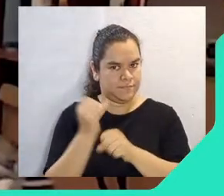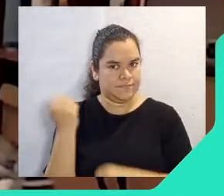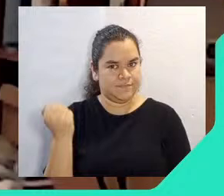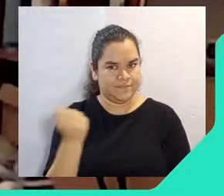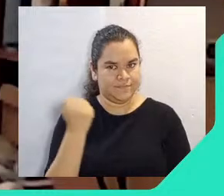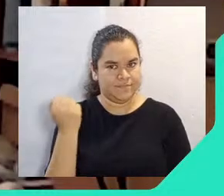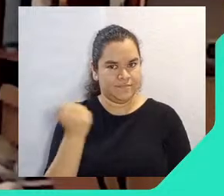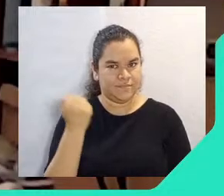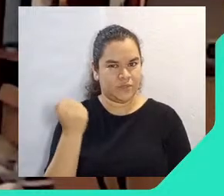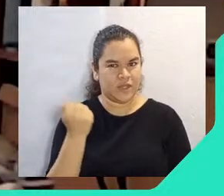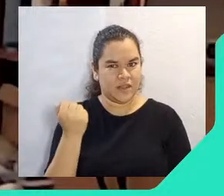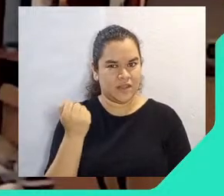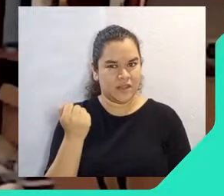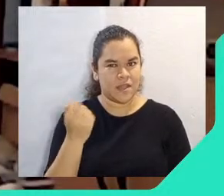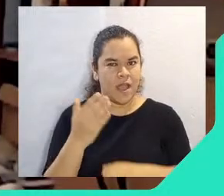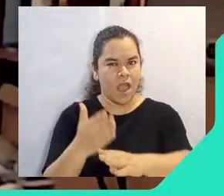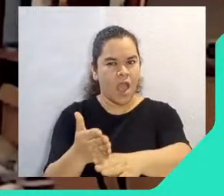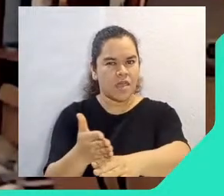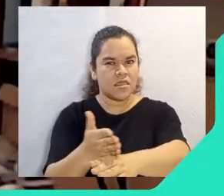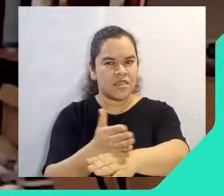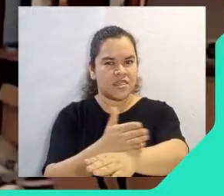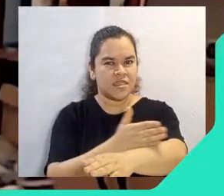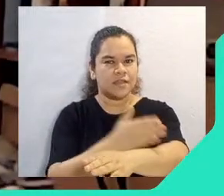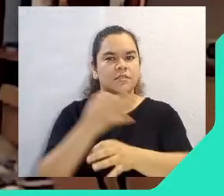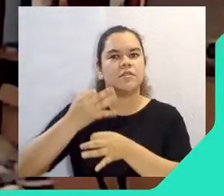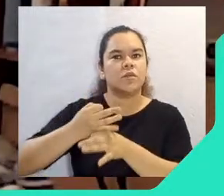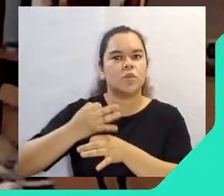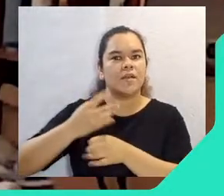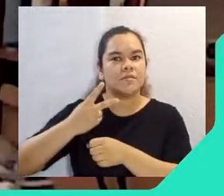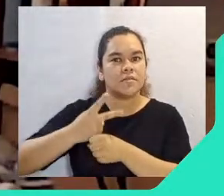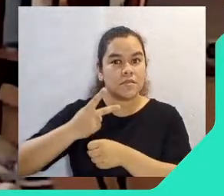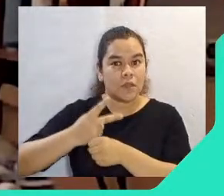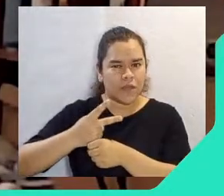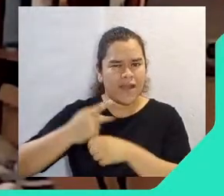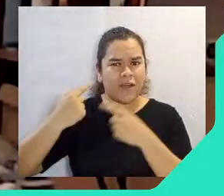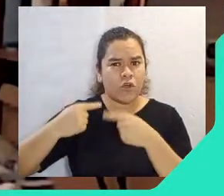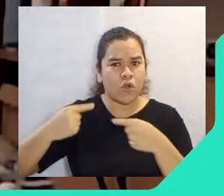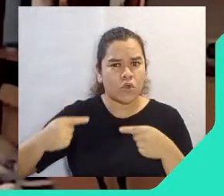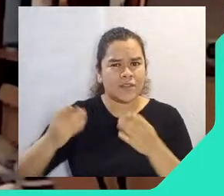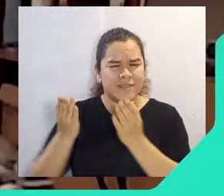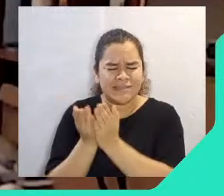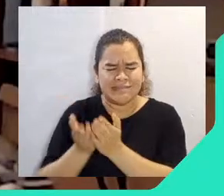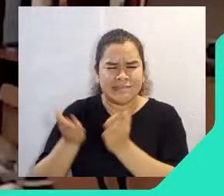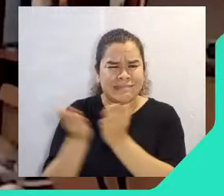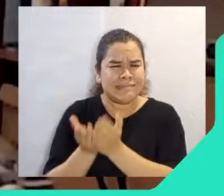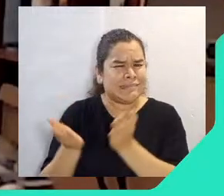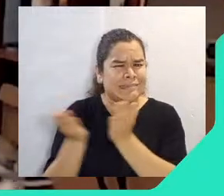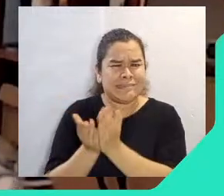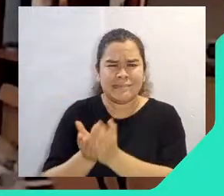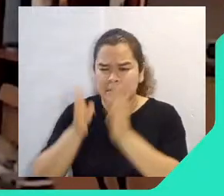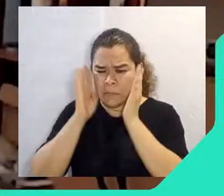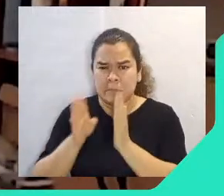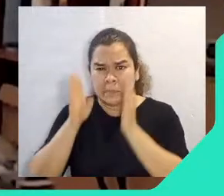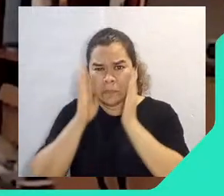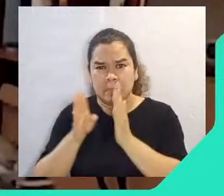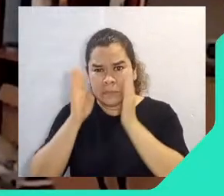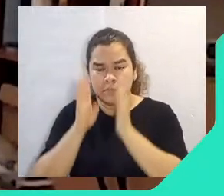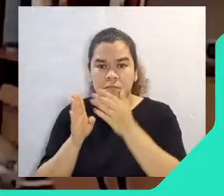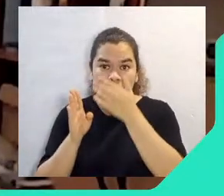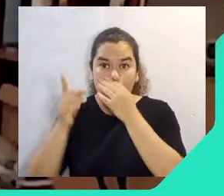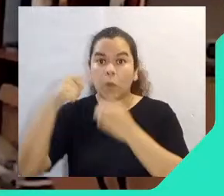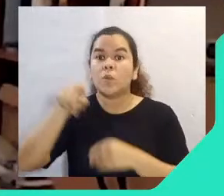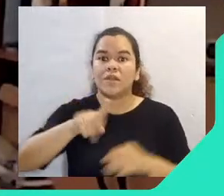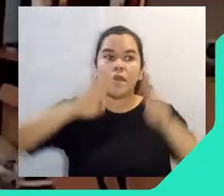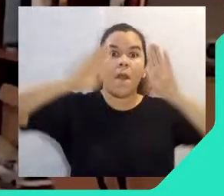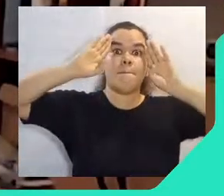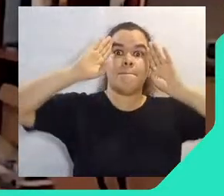repasen fuertemente los conocimientos del secundario. No avancen sobre los conocimientos de la universidad. No vayan a la